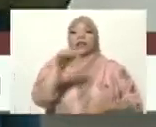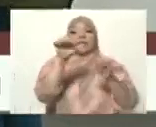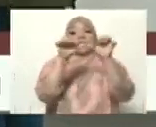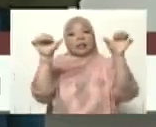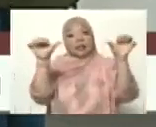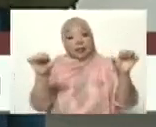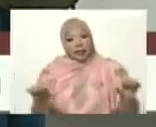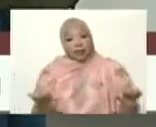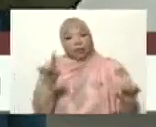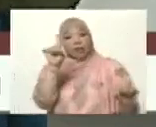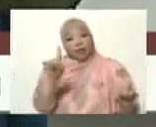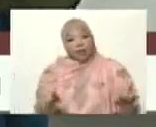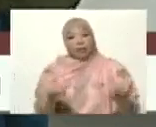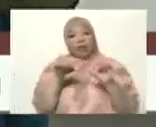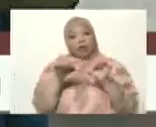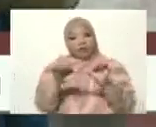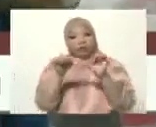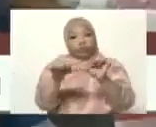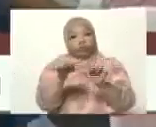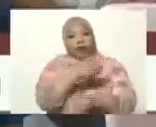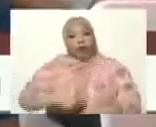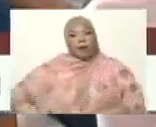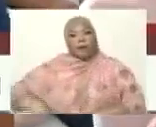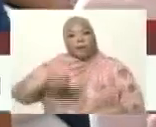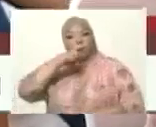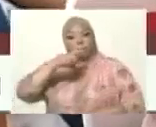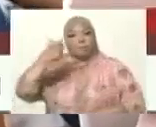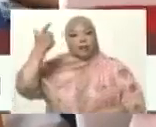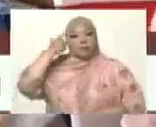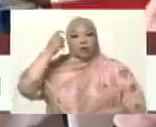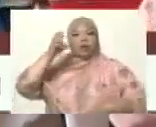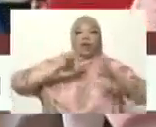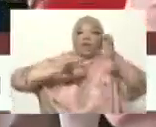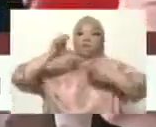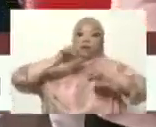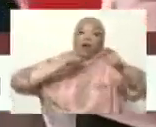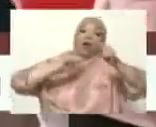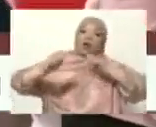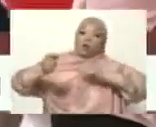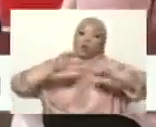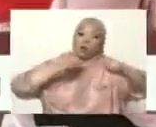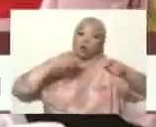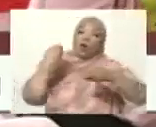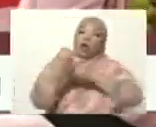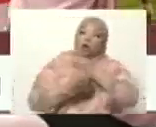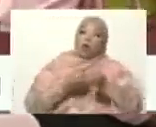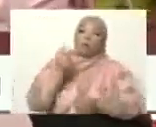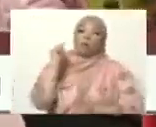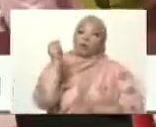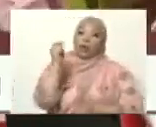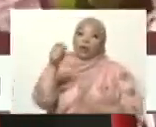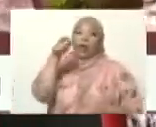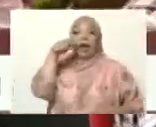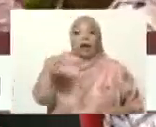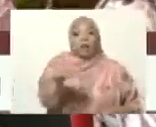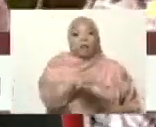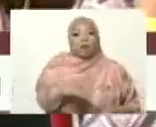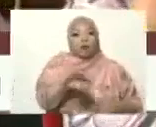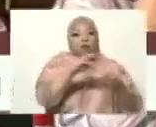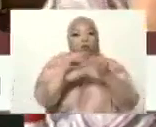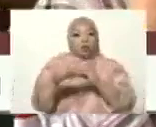también un seguimiento y control a toda la tarea que ha sido asignada al pueblo